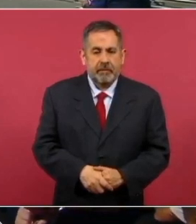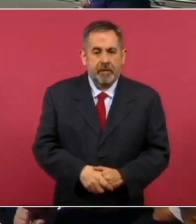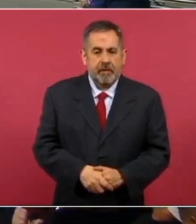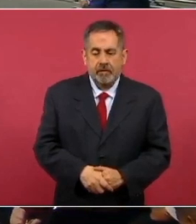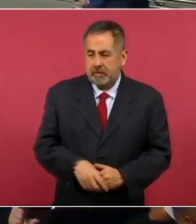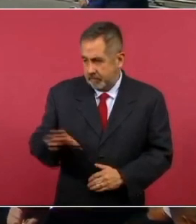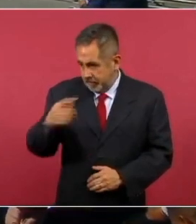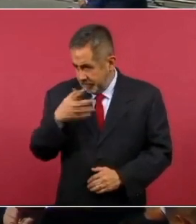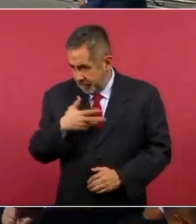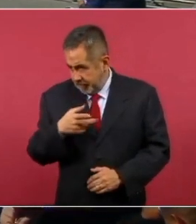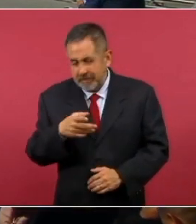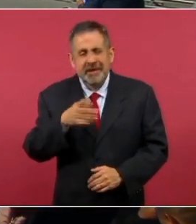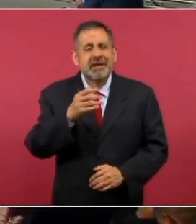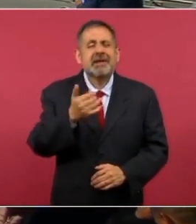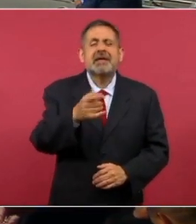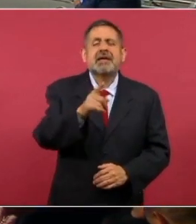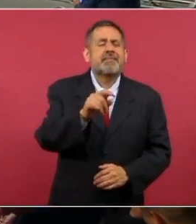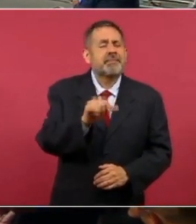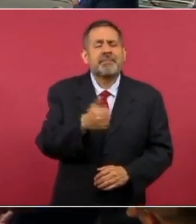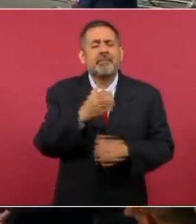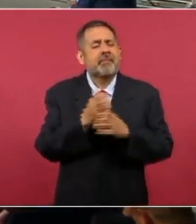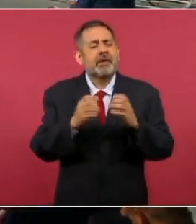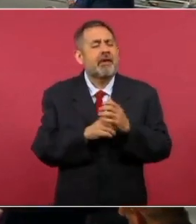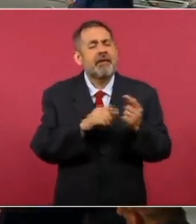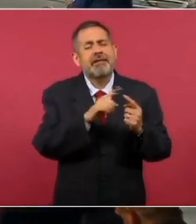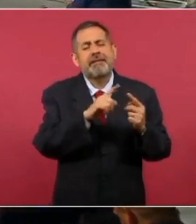y luego otras cosas de que